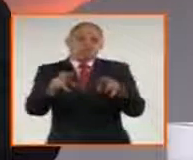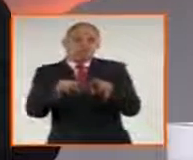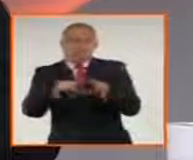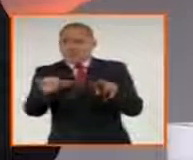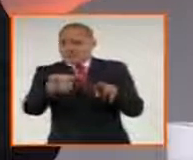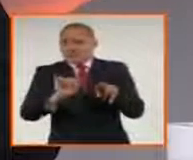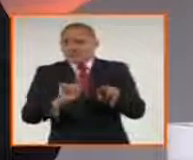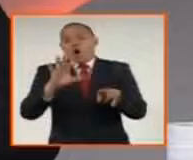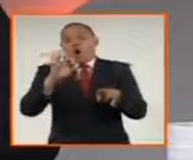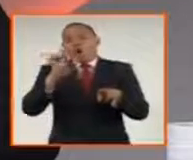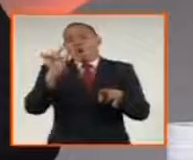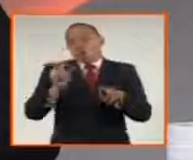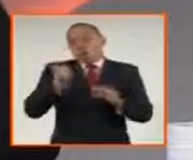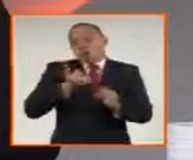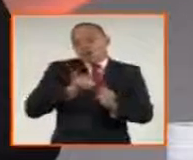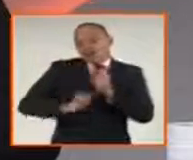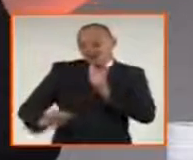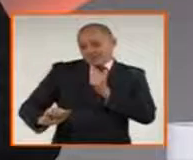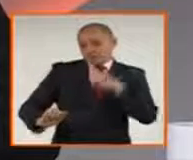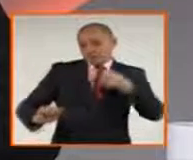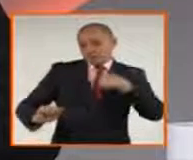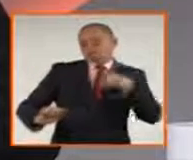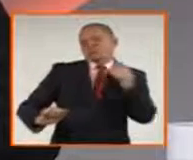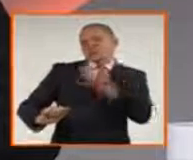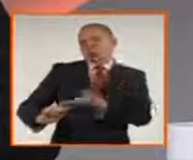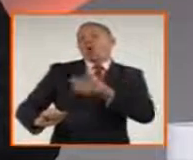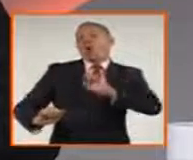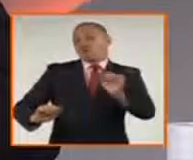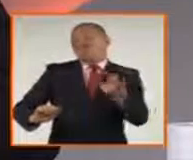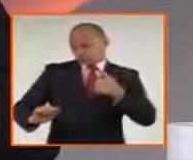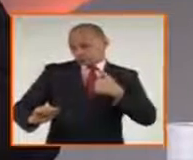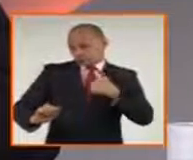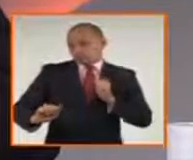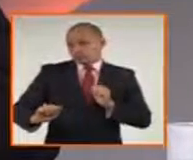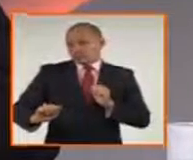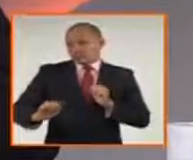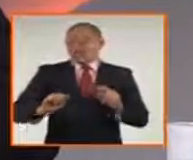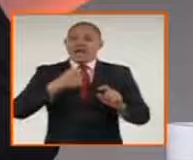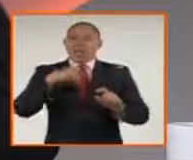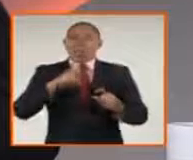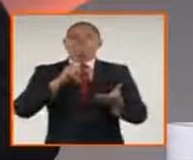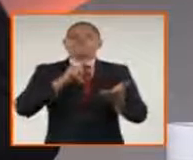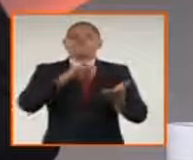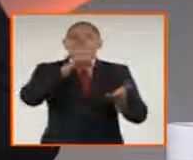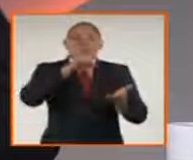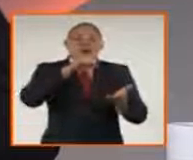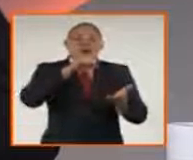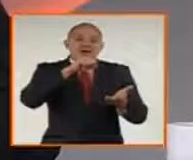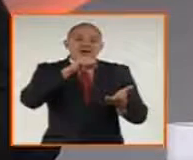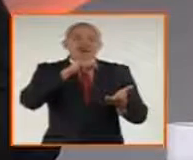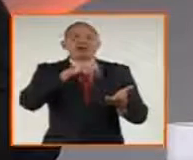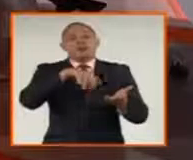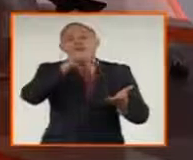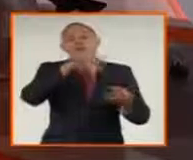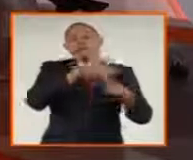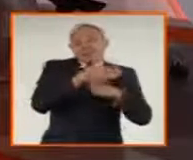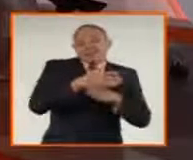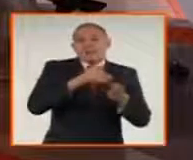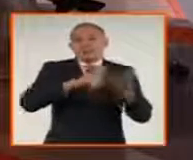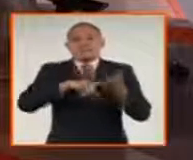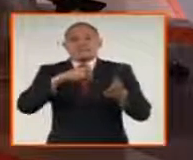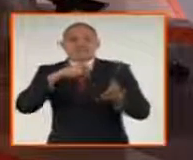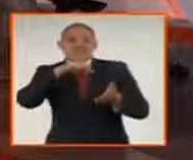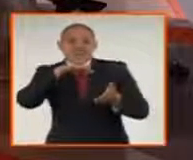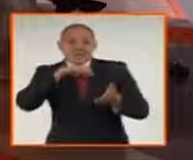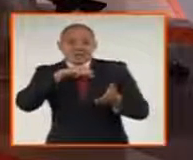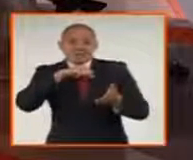dos órdenes que son nuevos en el proyecto, la de los madres y padres a sus hijos e hijos afines. Ya mencionaba la profesora Ana